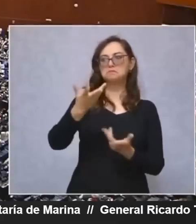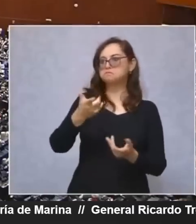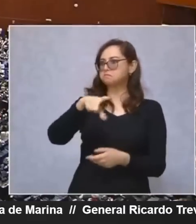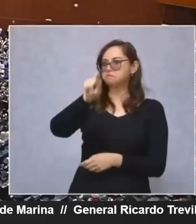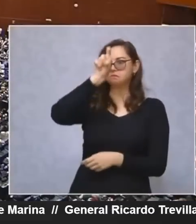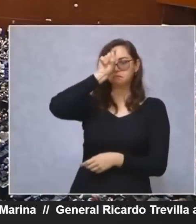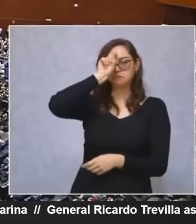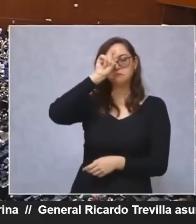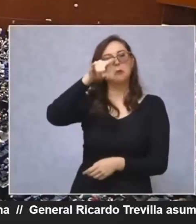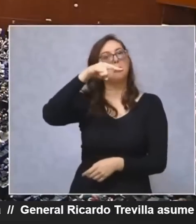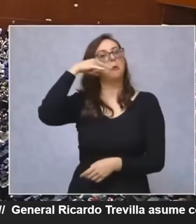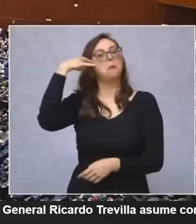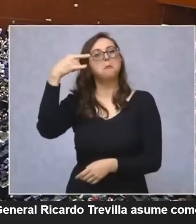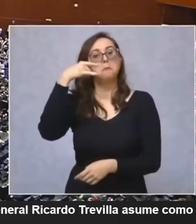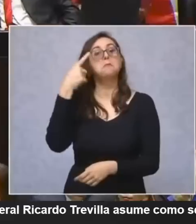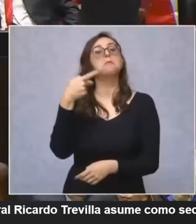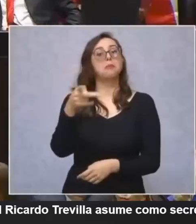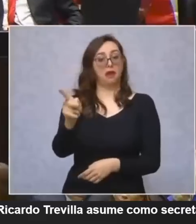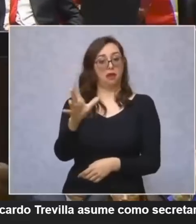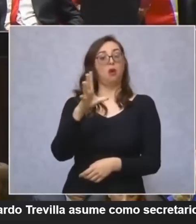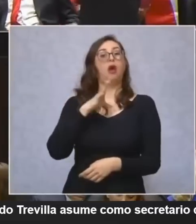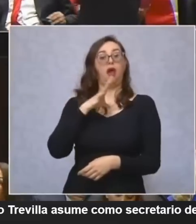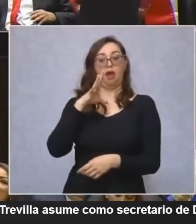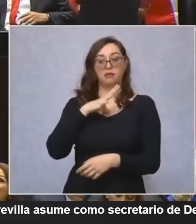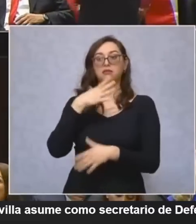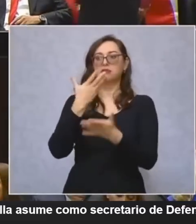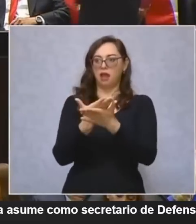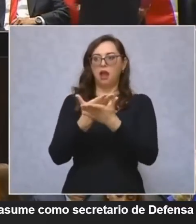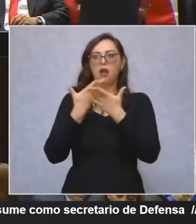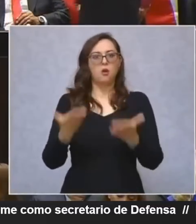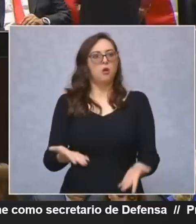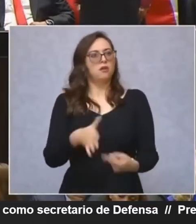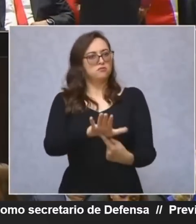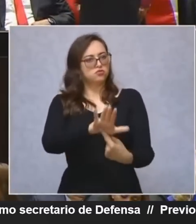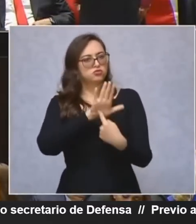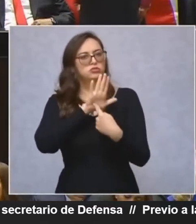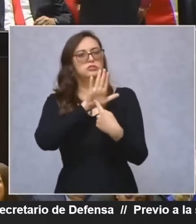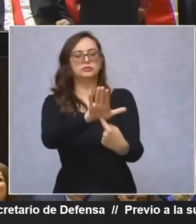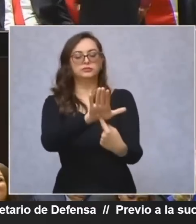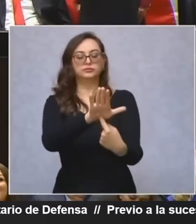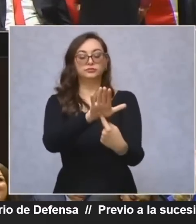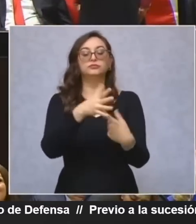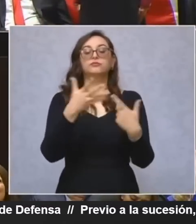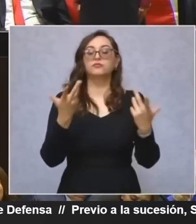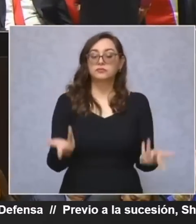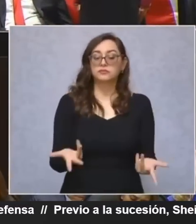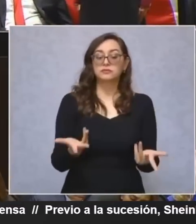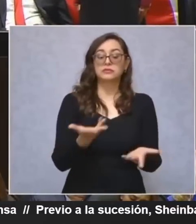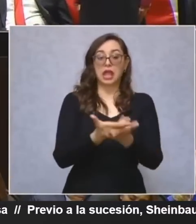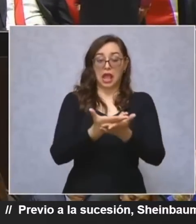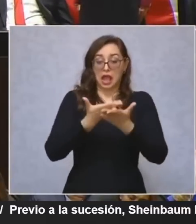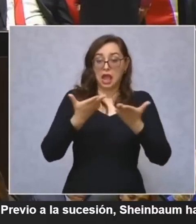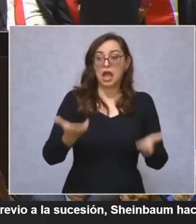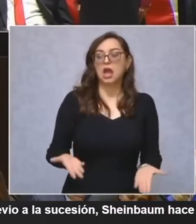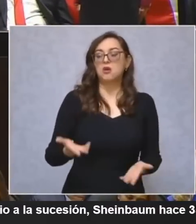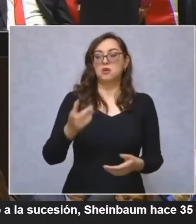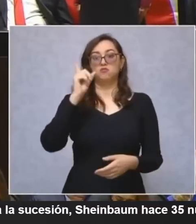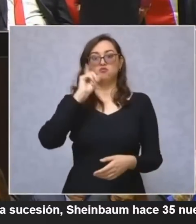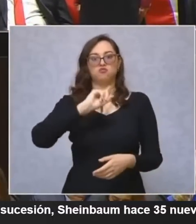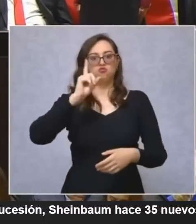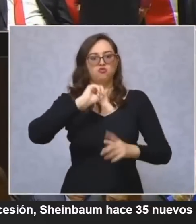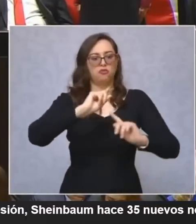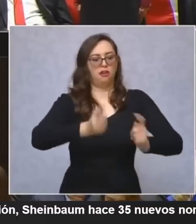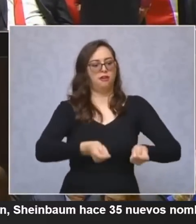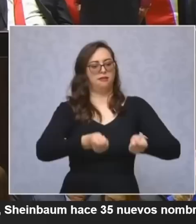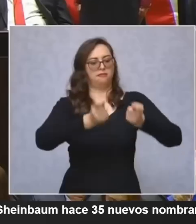con estas líneas hacemos visibles, a las que con nuestra llegada a la presidencia